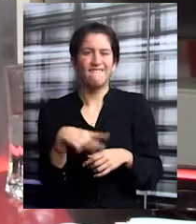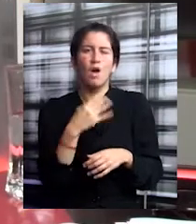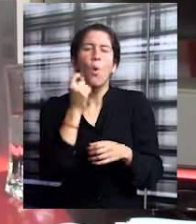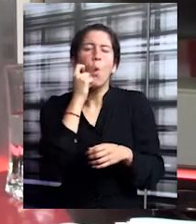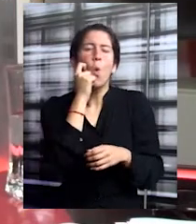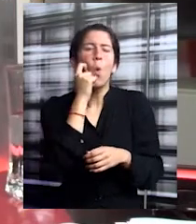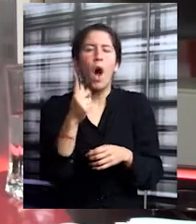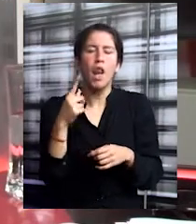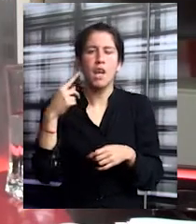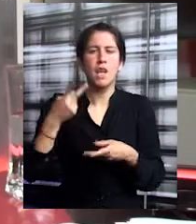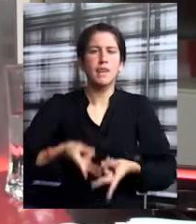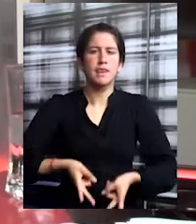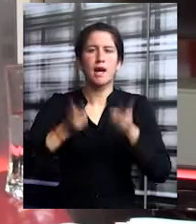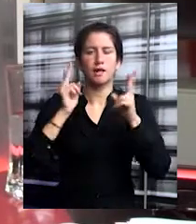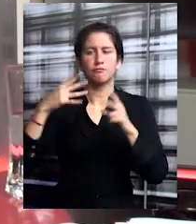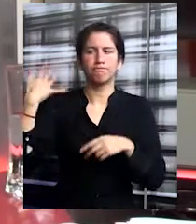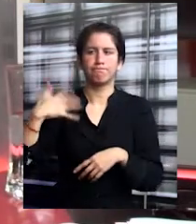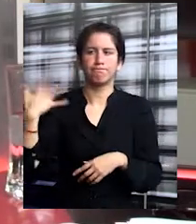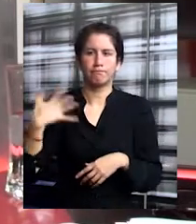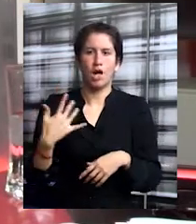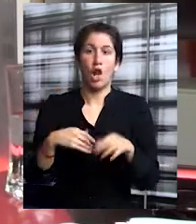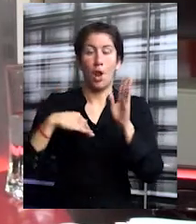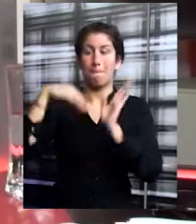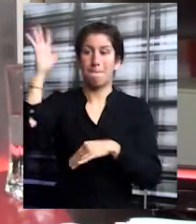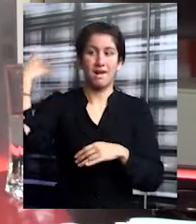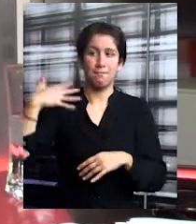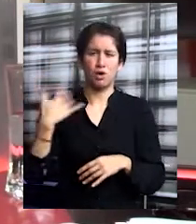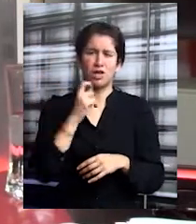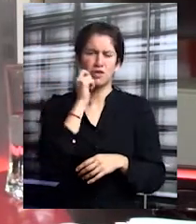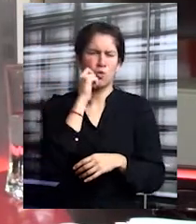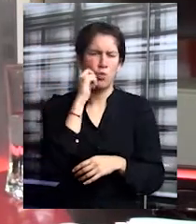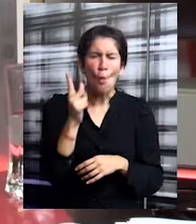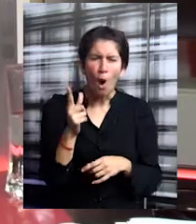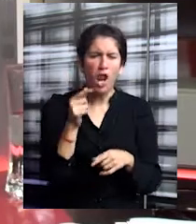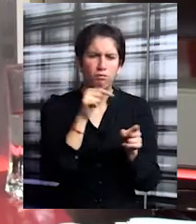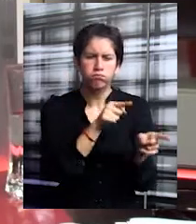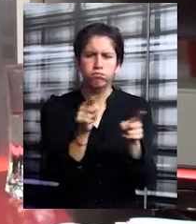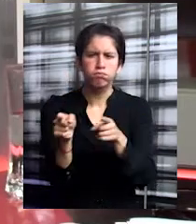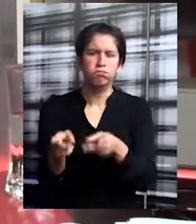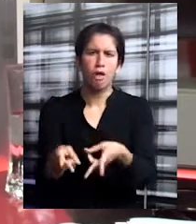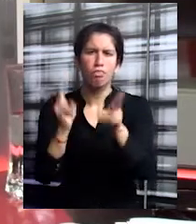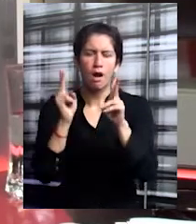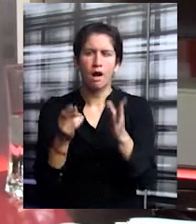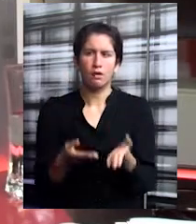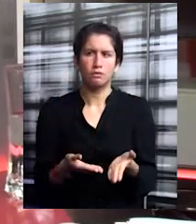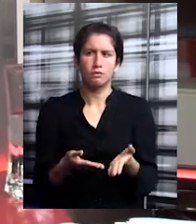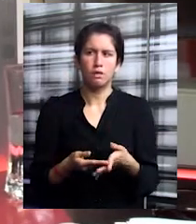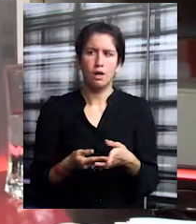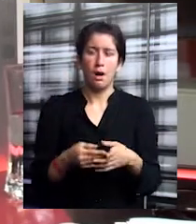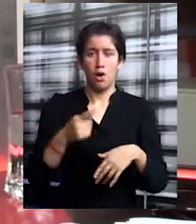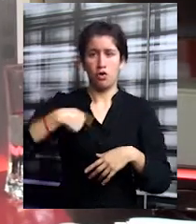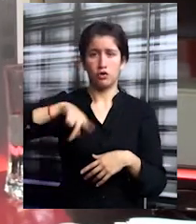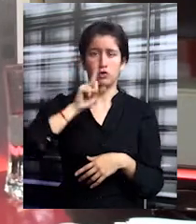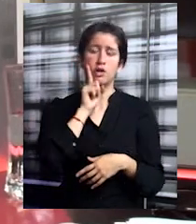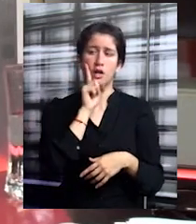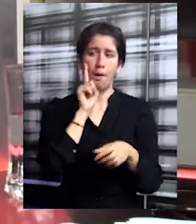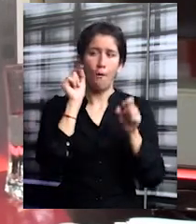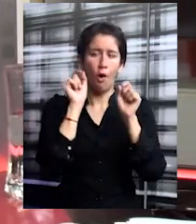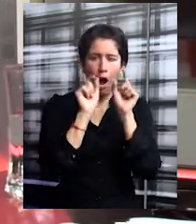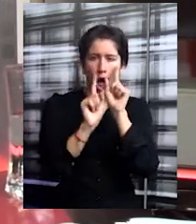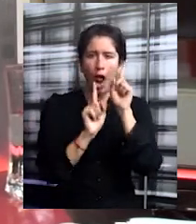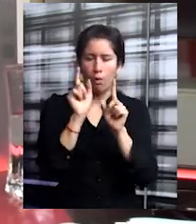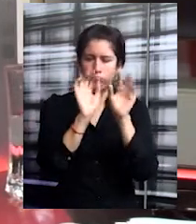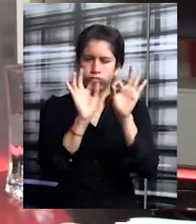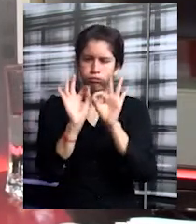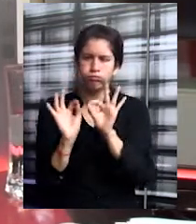Constitución es cuáles son los derechos fundamentales. Y en Chile nosotros tenemos cierta garantía respecto de algunos derechos constitucionales que